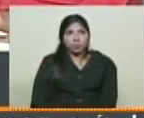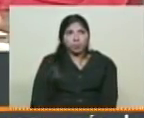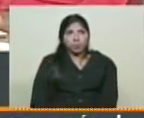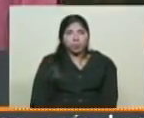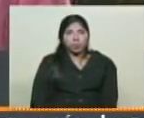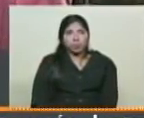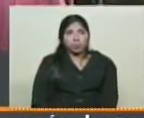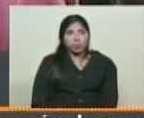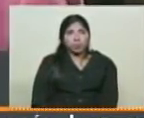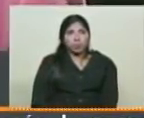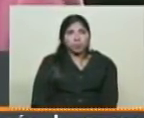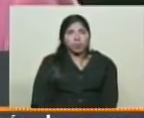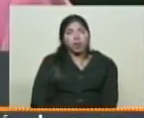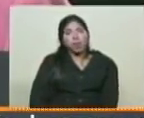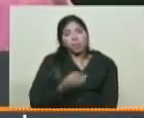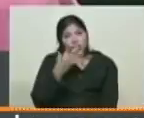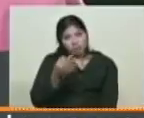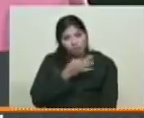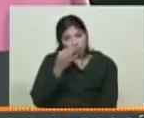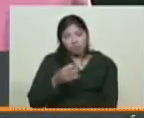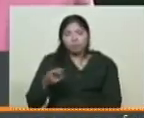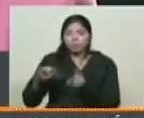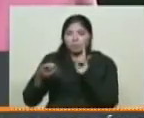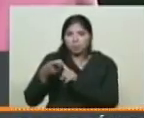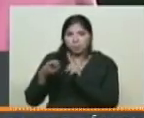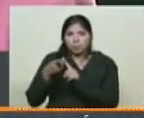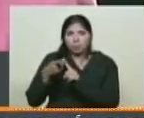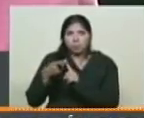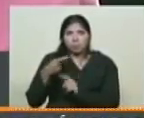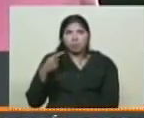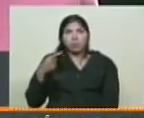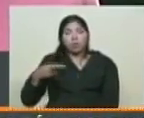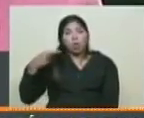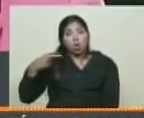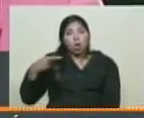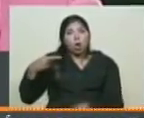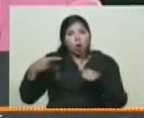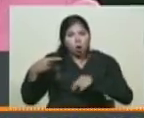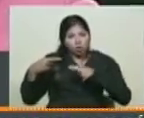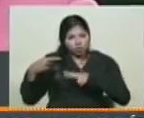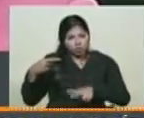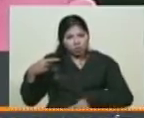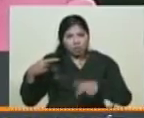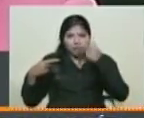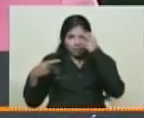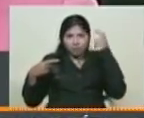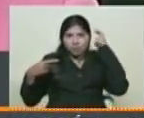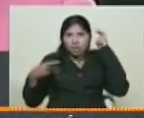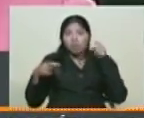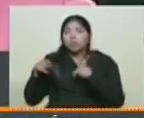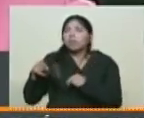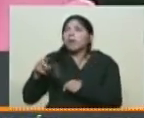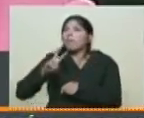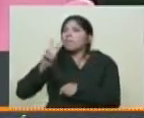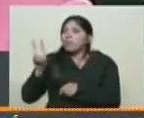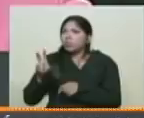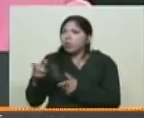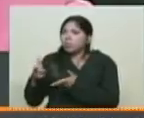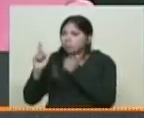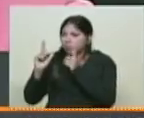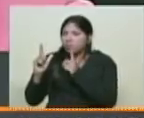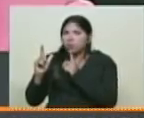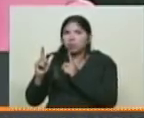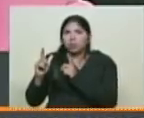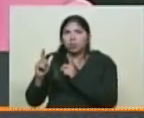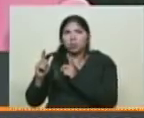Buenas tardes. Dos inquietudes. El día de hoy, el canciller de Portugal dijo que si Venezuela lo permite, él está dispuesto